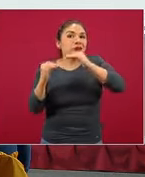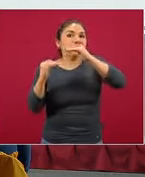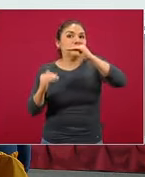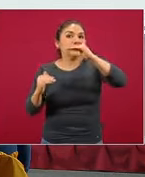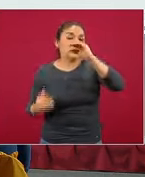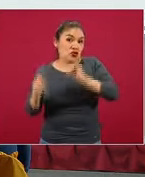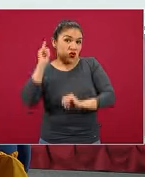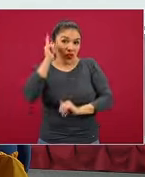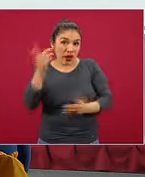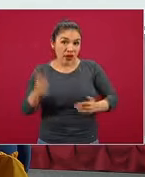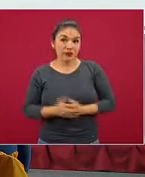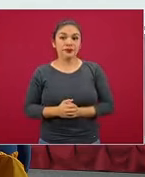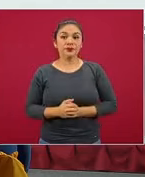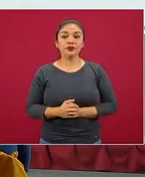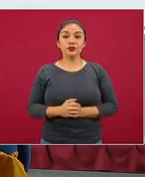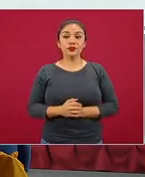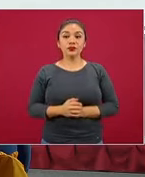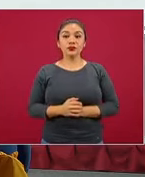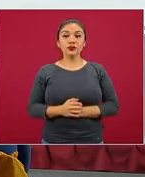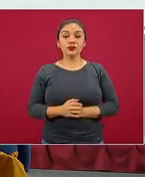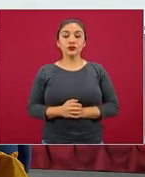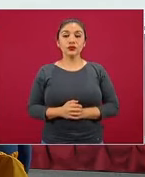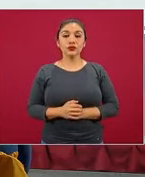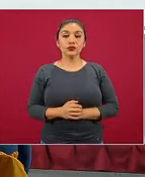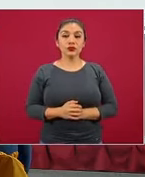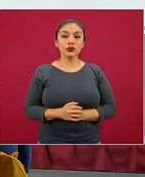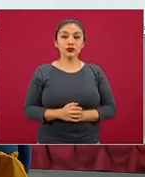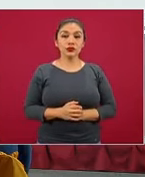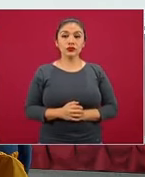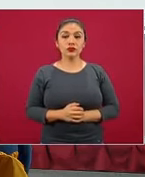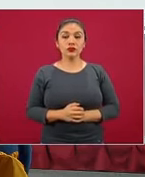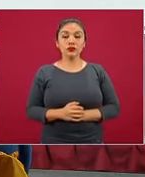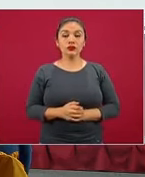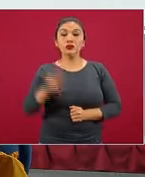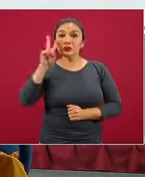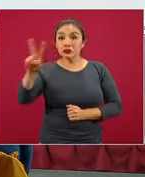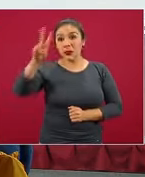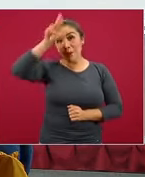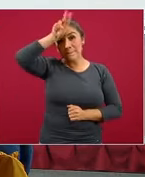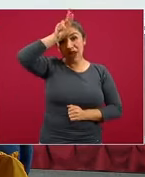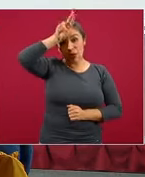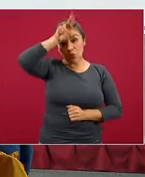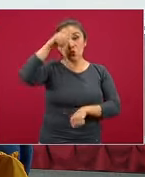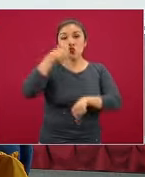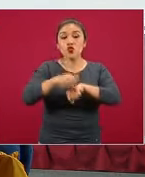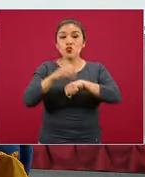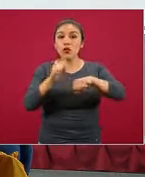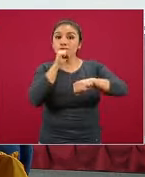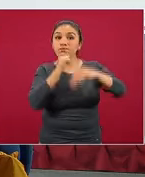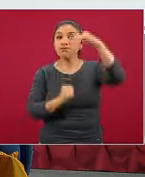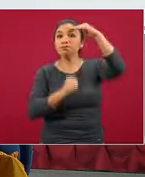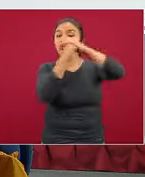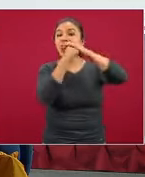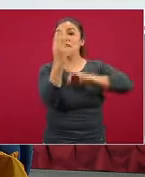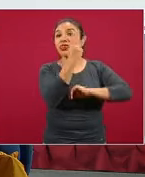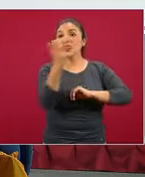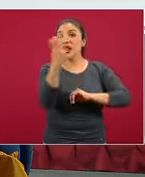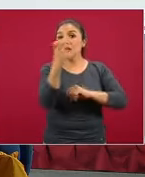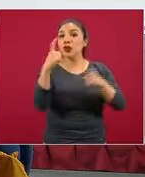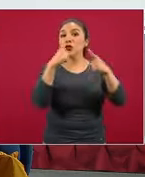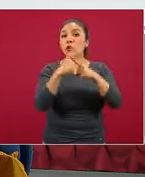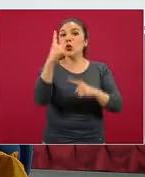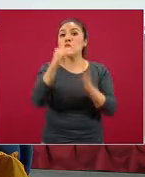tendencia descendente. Veamos la siguiente diapositiva. Ahora subimos la escala a 300 de casos